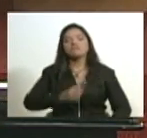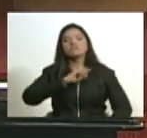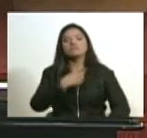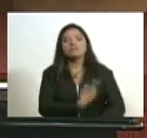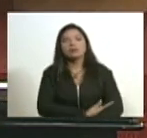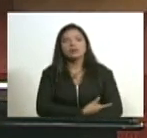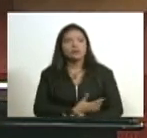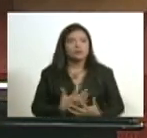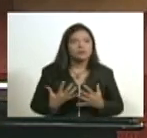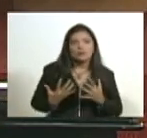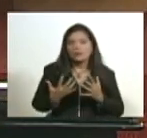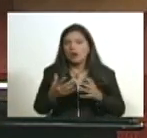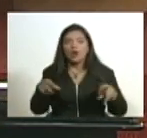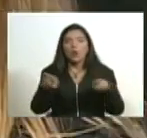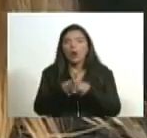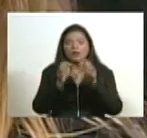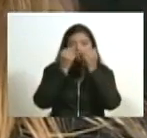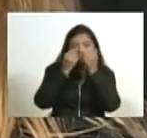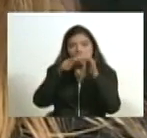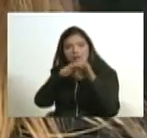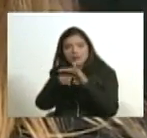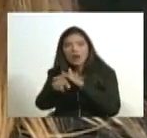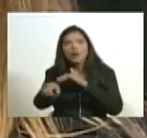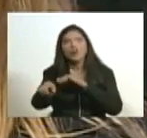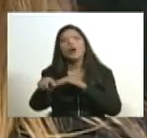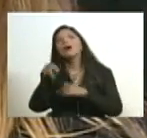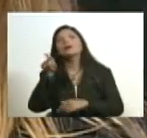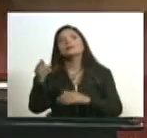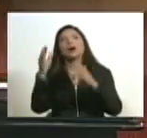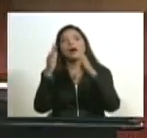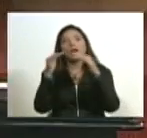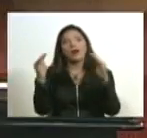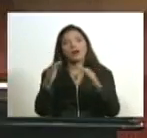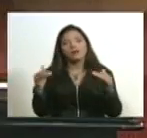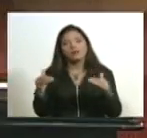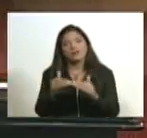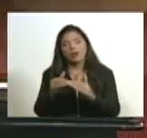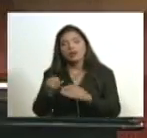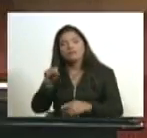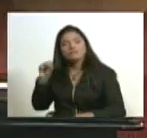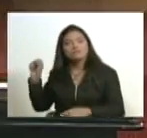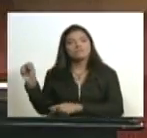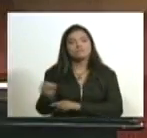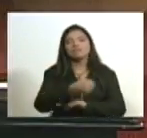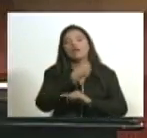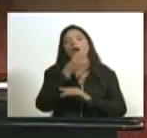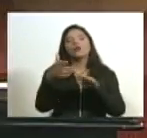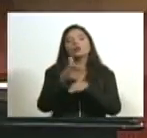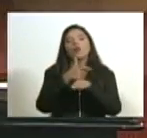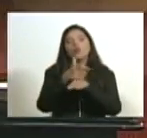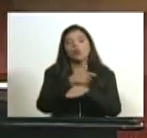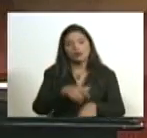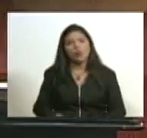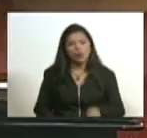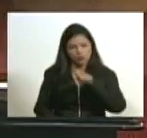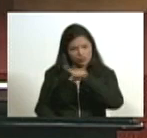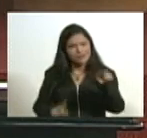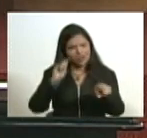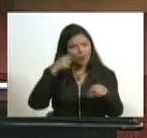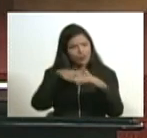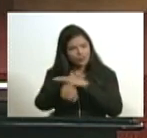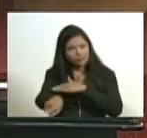como entraron las tropas terroristas a Trípoli, a derrocar el gobierno de Gaddafi. ¿Ustedes se acuerdan cómo